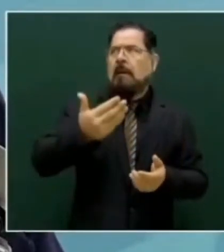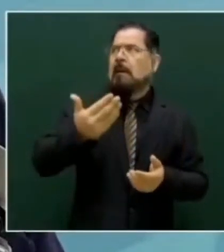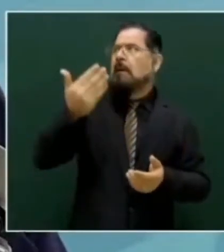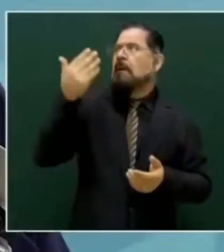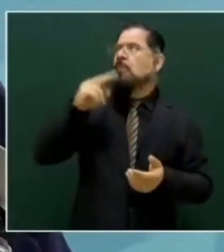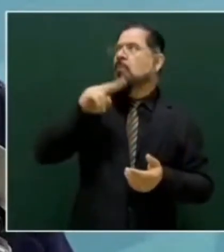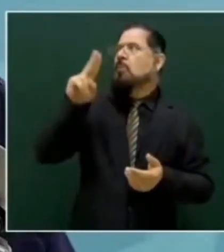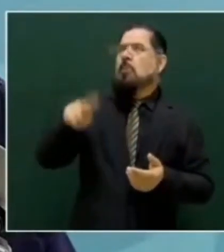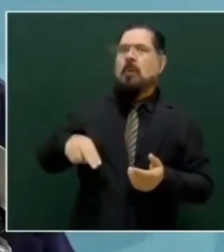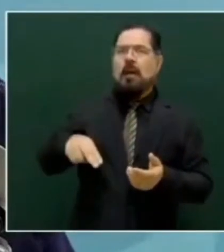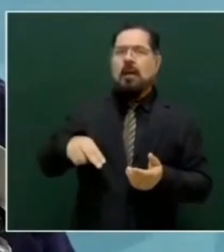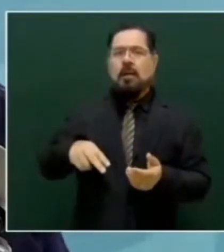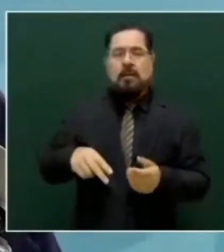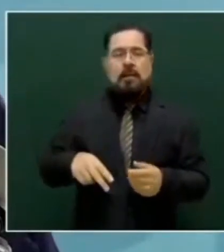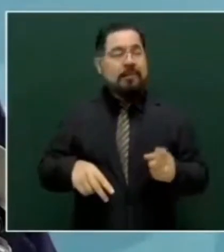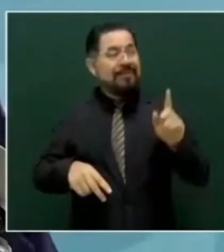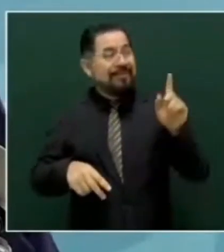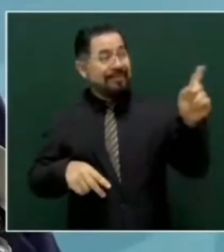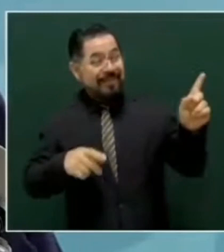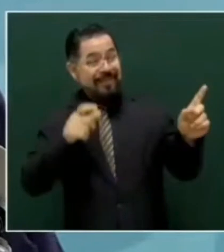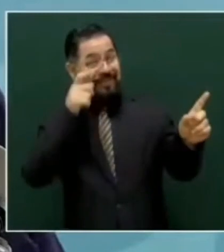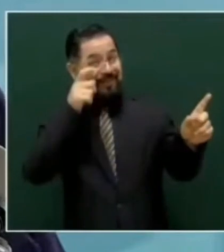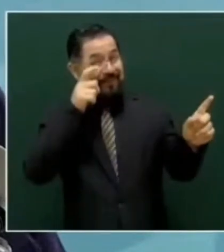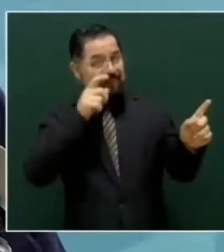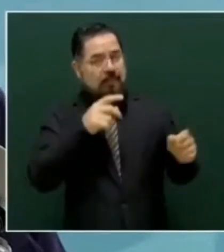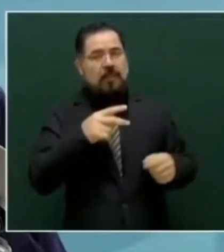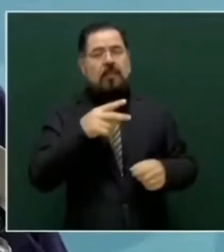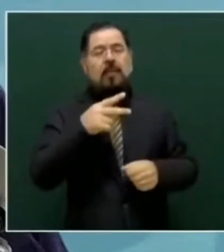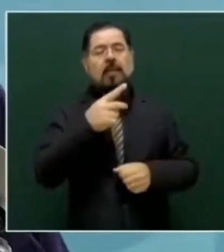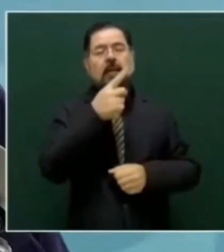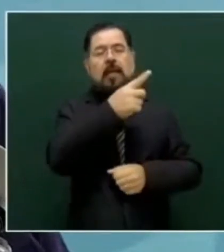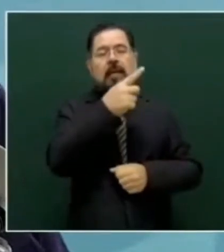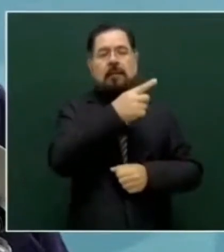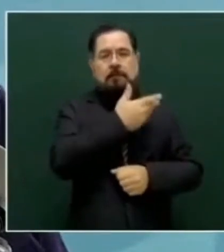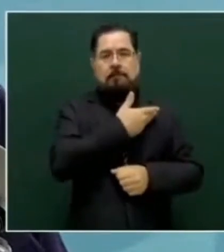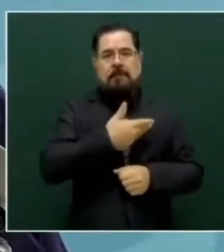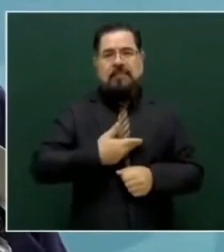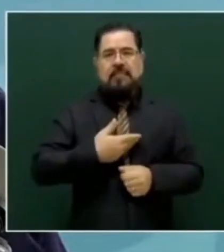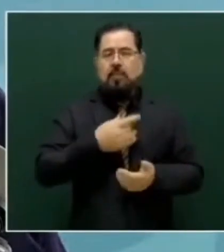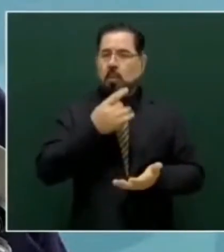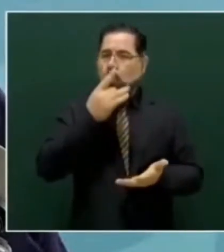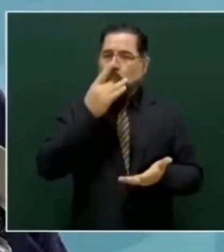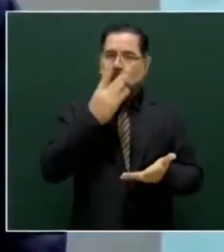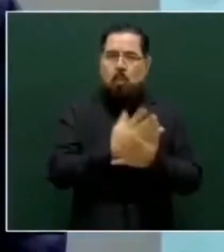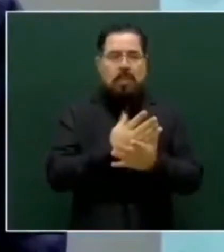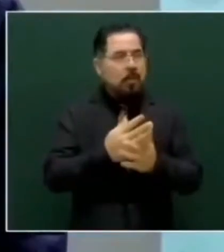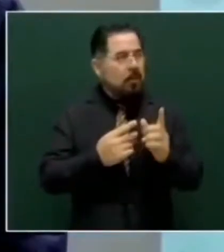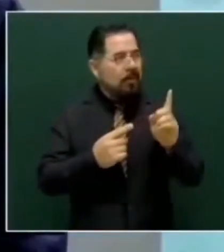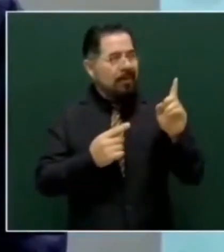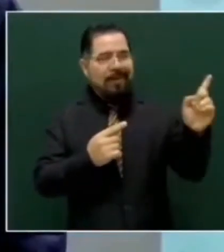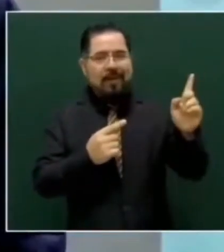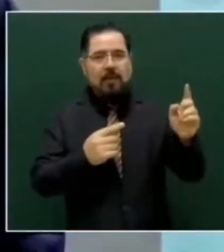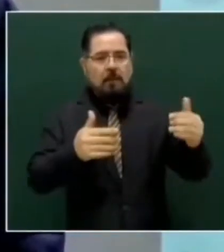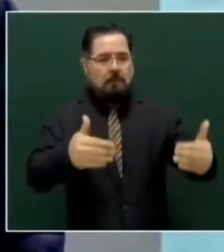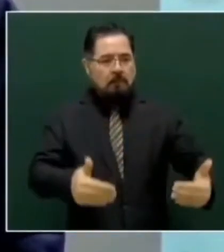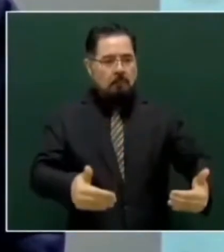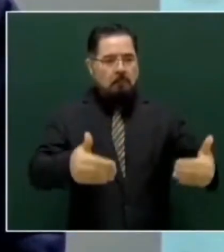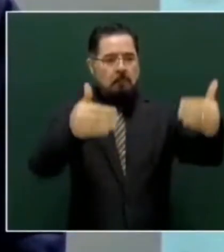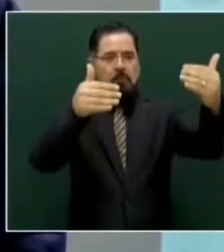Y segundo, es el único presidente que no ha aceptado construir muro.